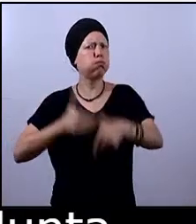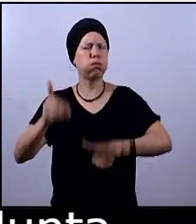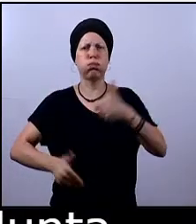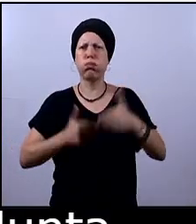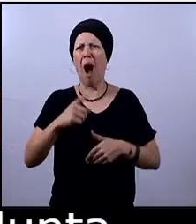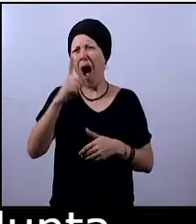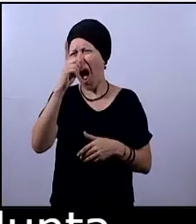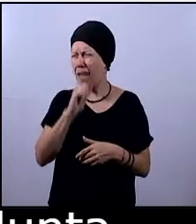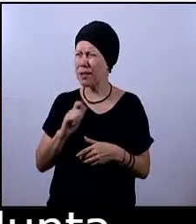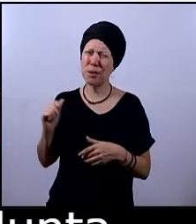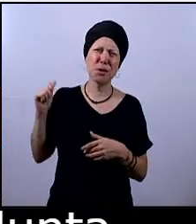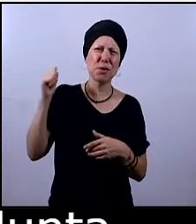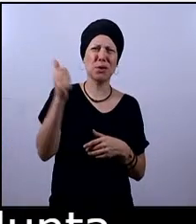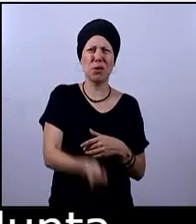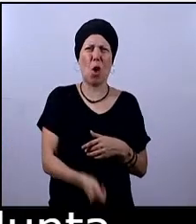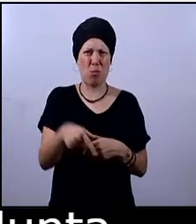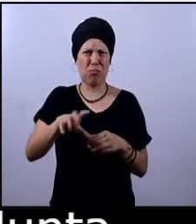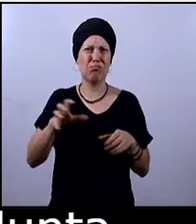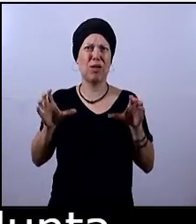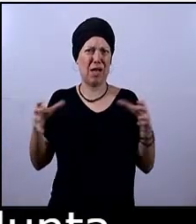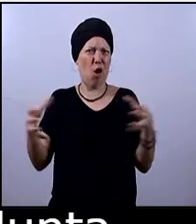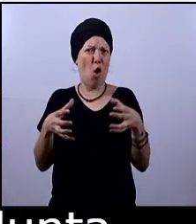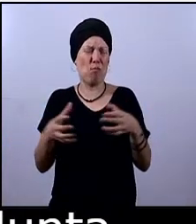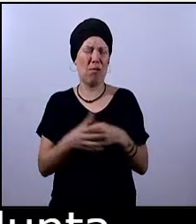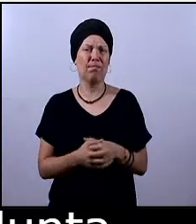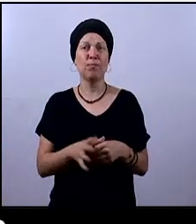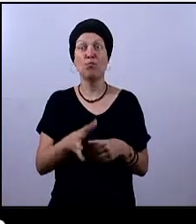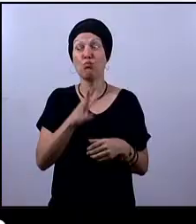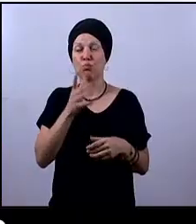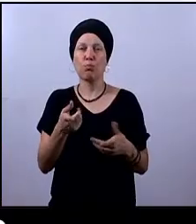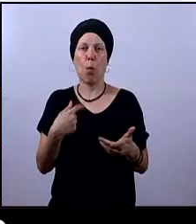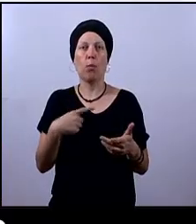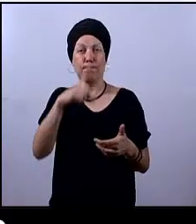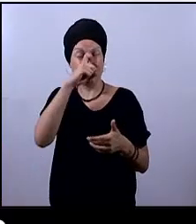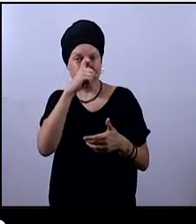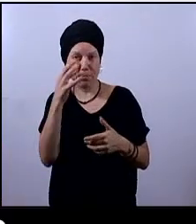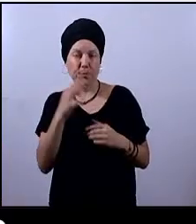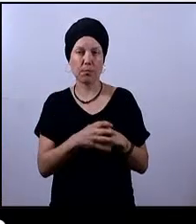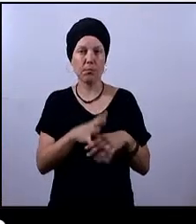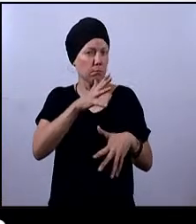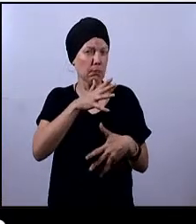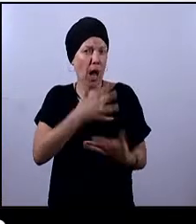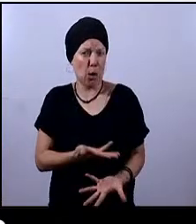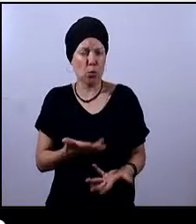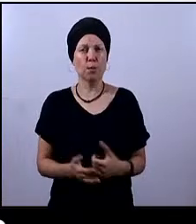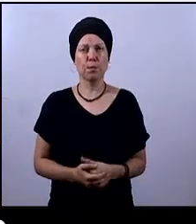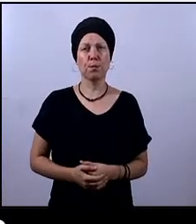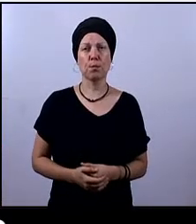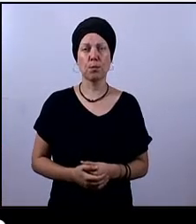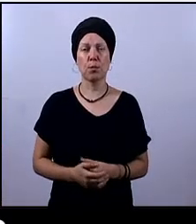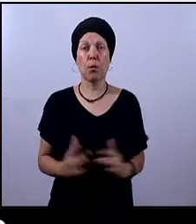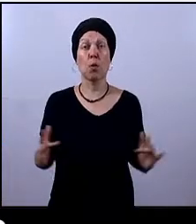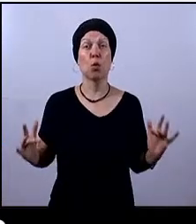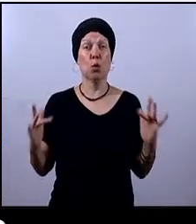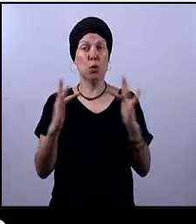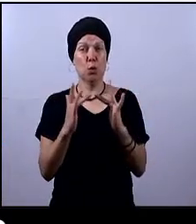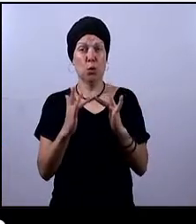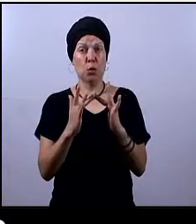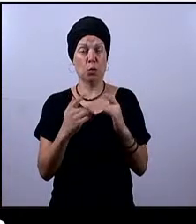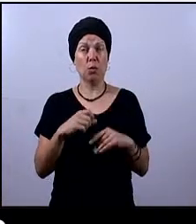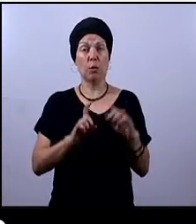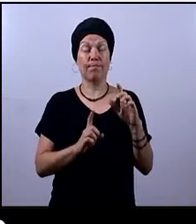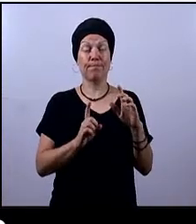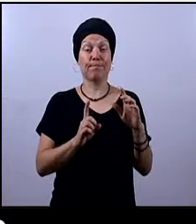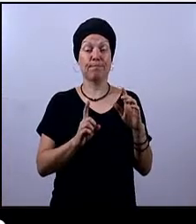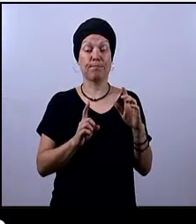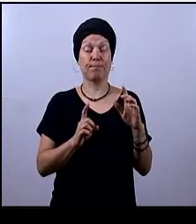durante muchos años por esta comarca, ya que hay que recordar que en la actualidad la conectividad entre el norte de